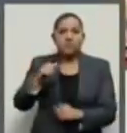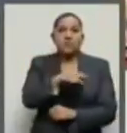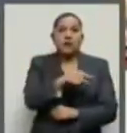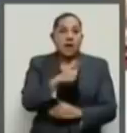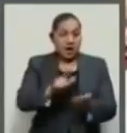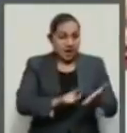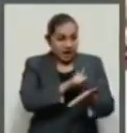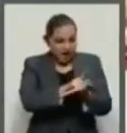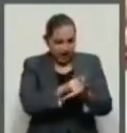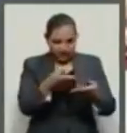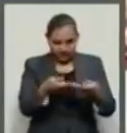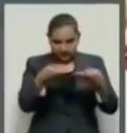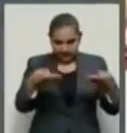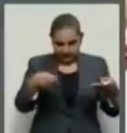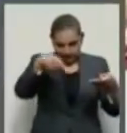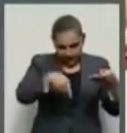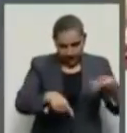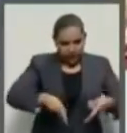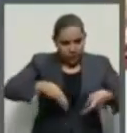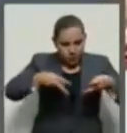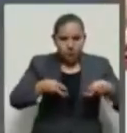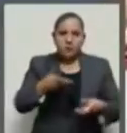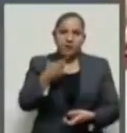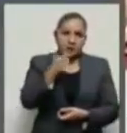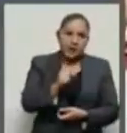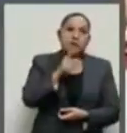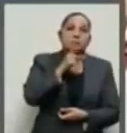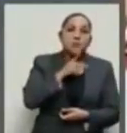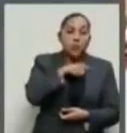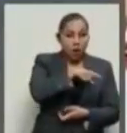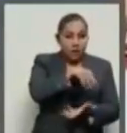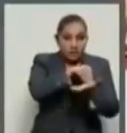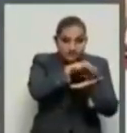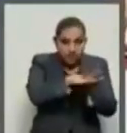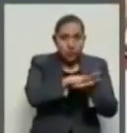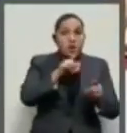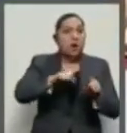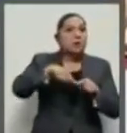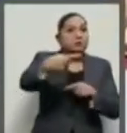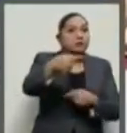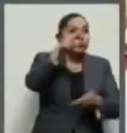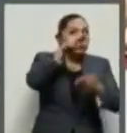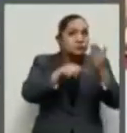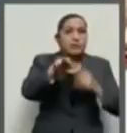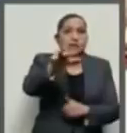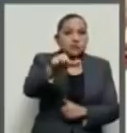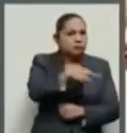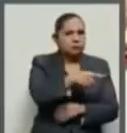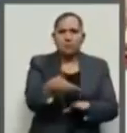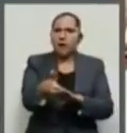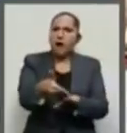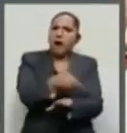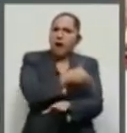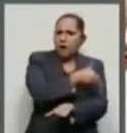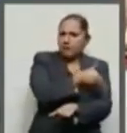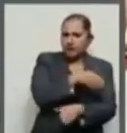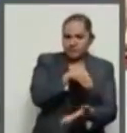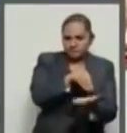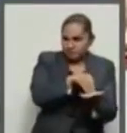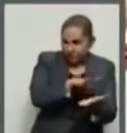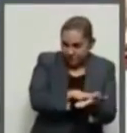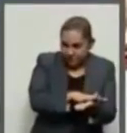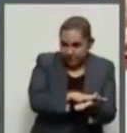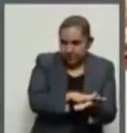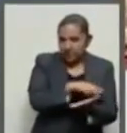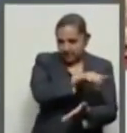hidrocarburos preveía esta liberalización hasta el 2018 y a pesar de que la Comisión